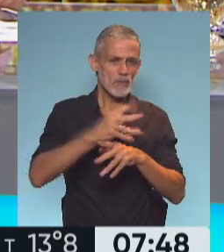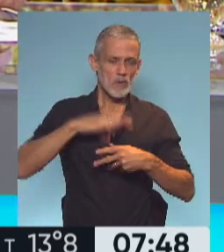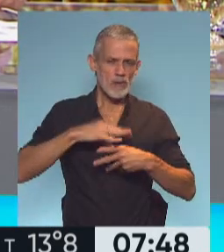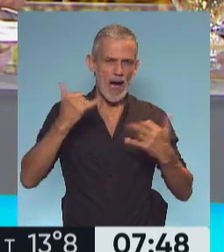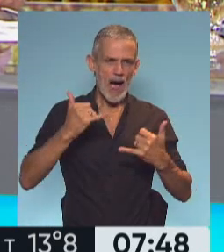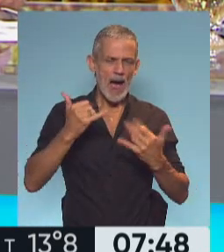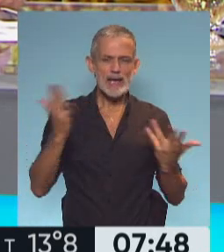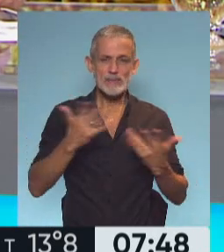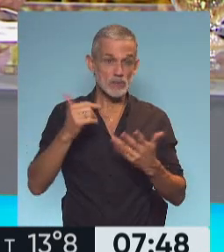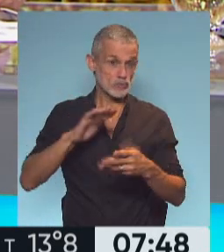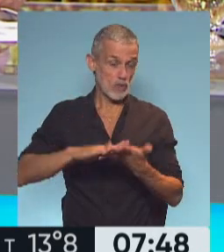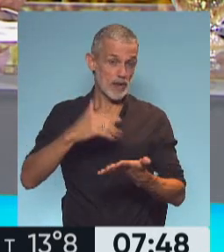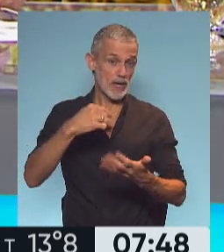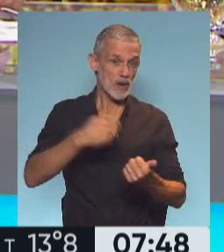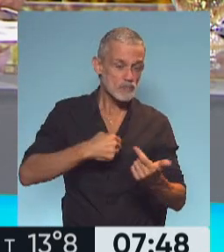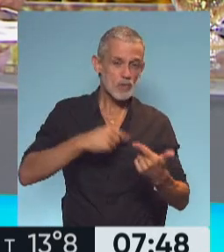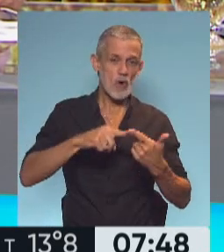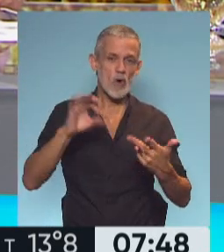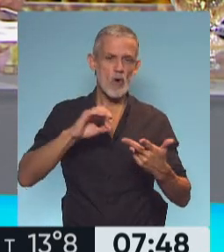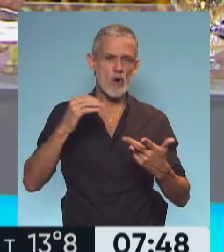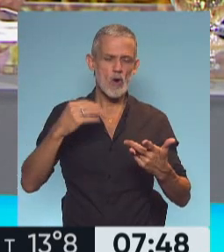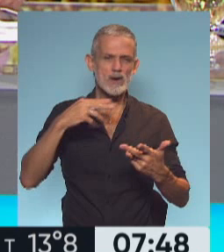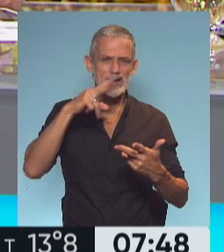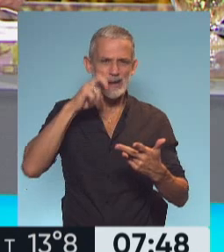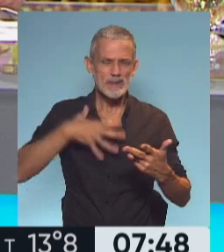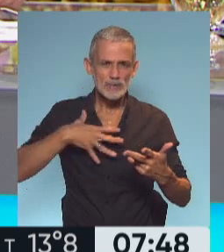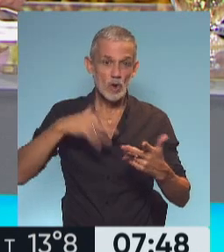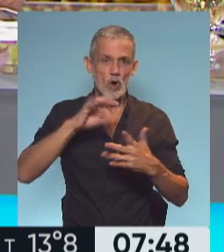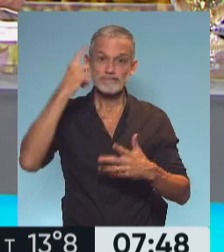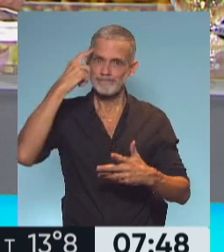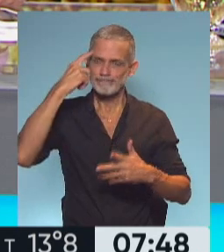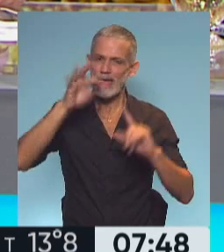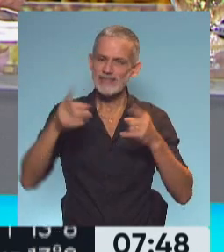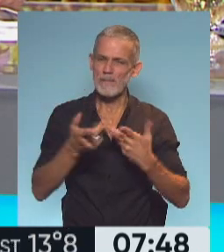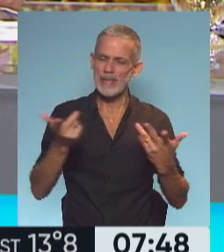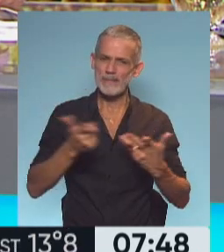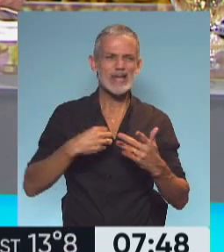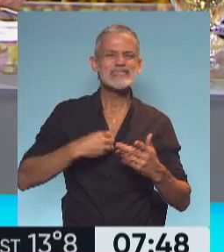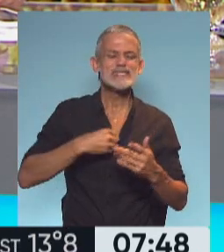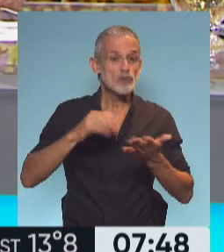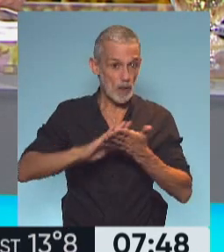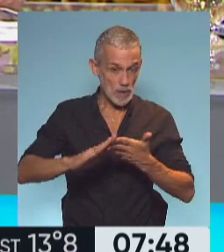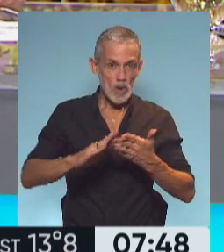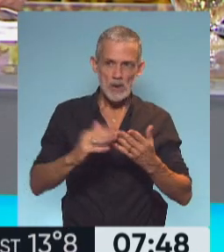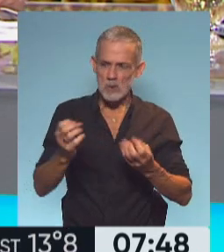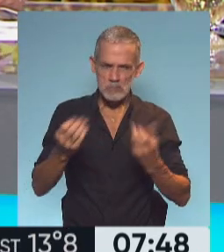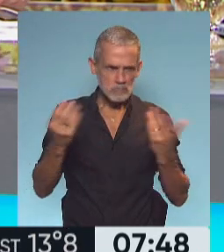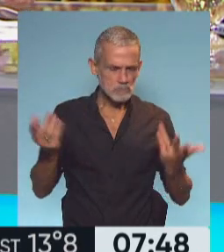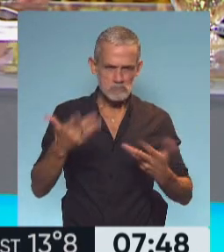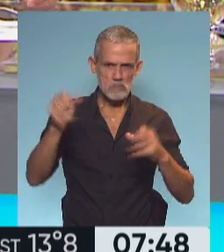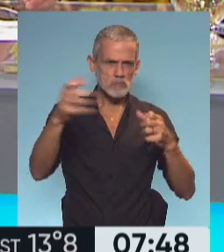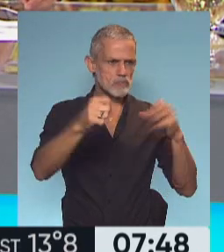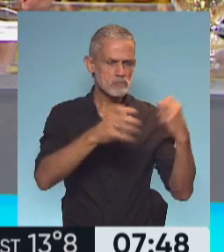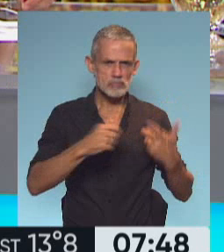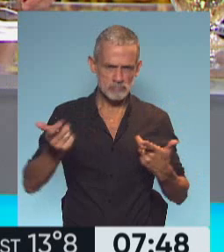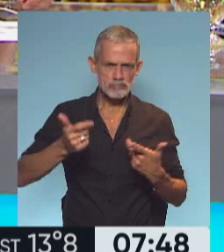desde la parte cardíaca y respiratoria hasta las cuestiones cognitivas. Claro, bueno, también nuevos síntomas, ¿no? Pero hay secuelas que realmente preocupan y mucho,